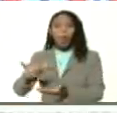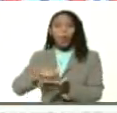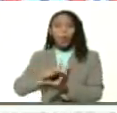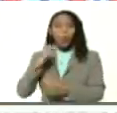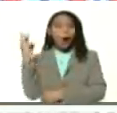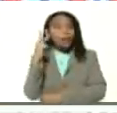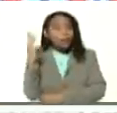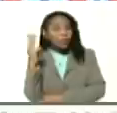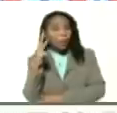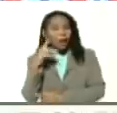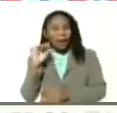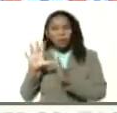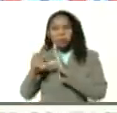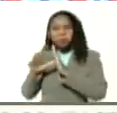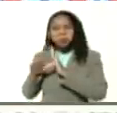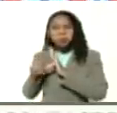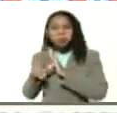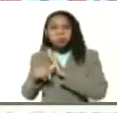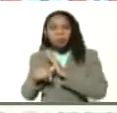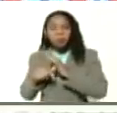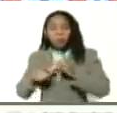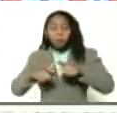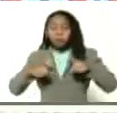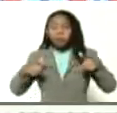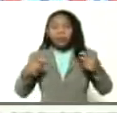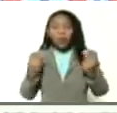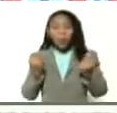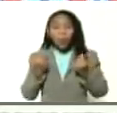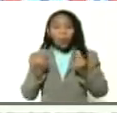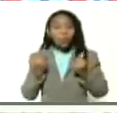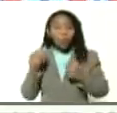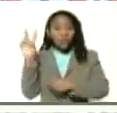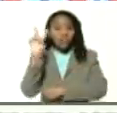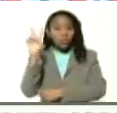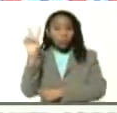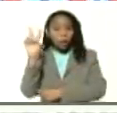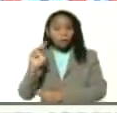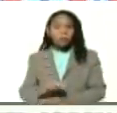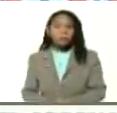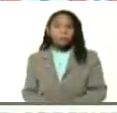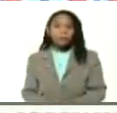para robarse los inmensos recursos de Venezuela.